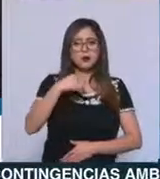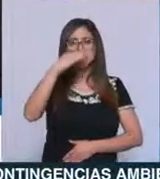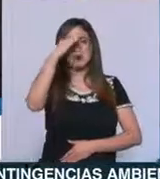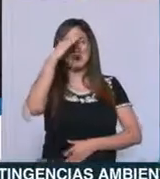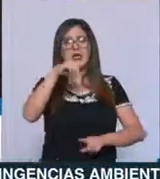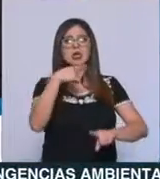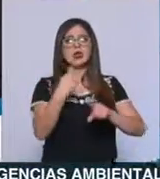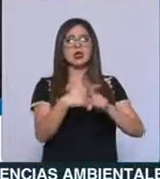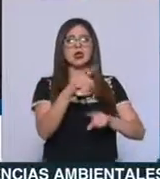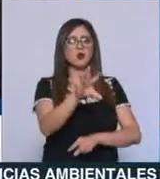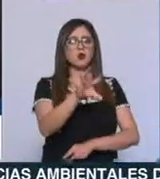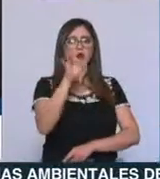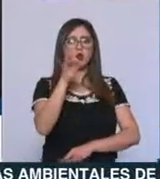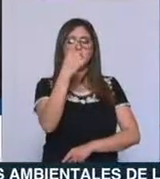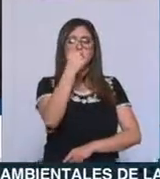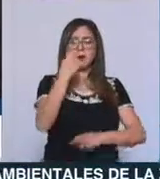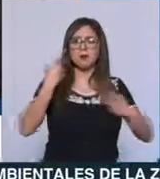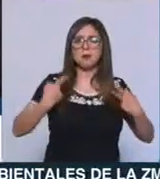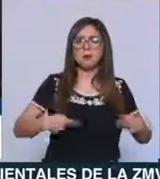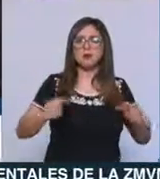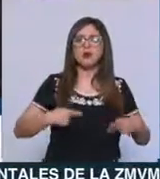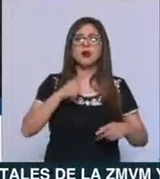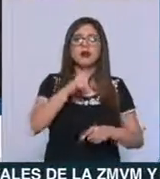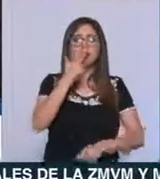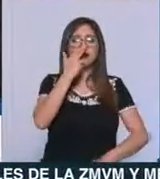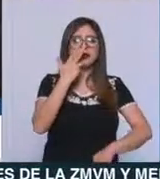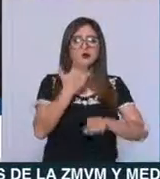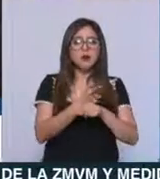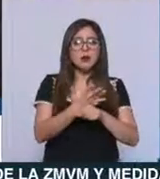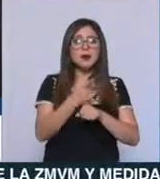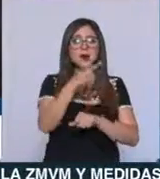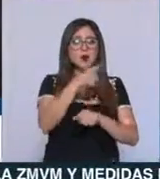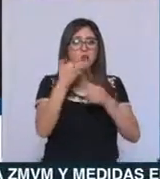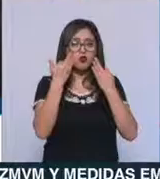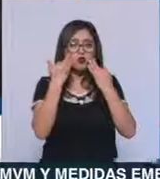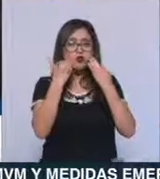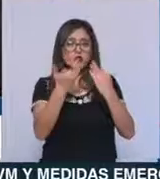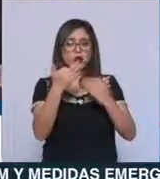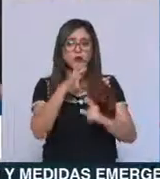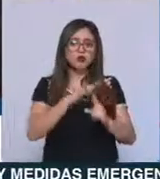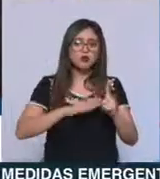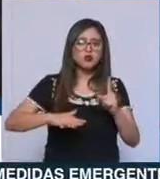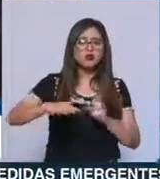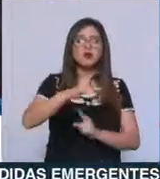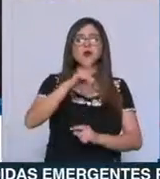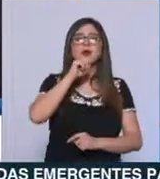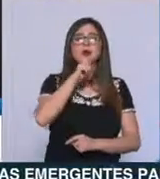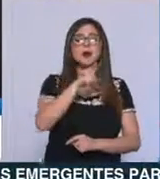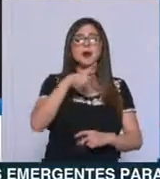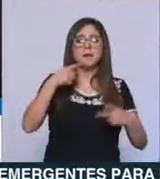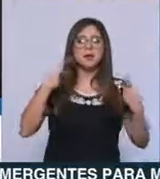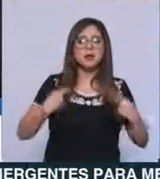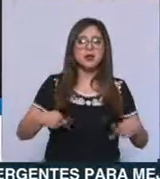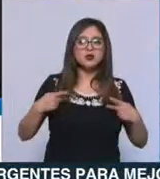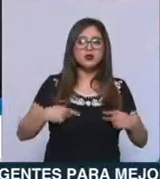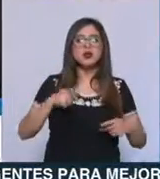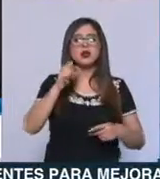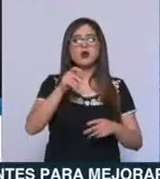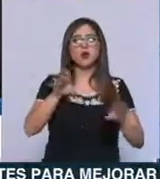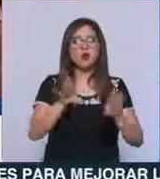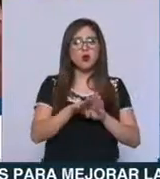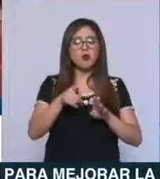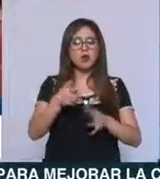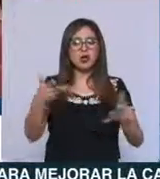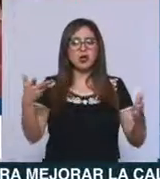nombrar a una persona que sea responsable ante ella y ante, sobre todo, el auditorio de este proceso